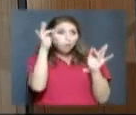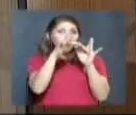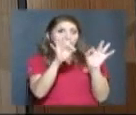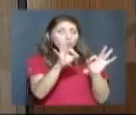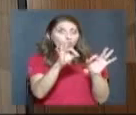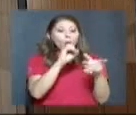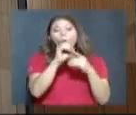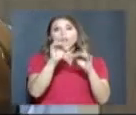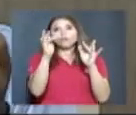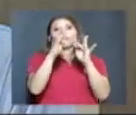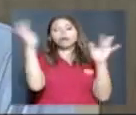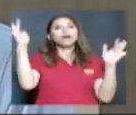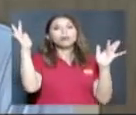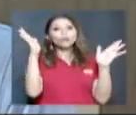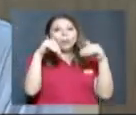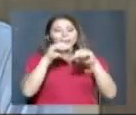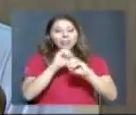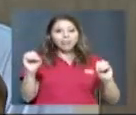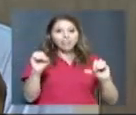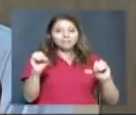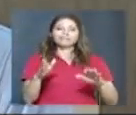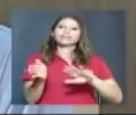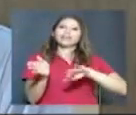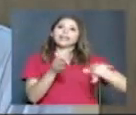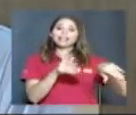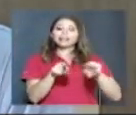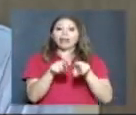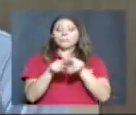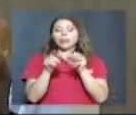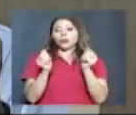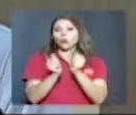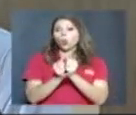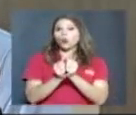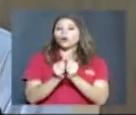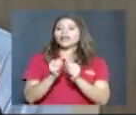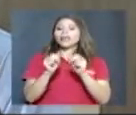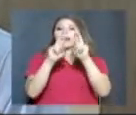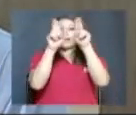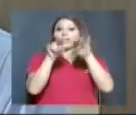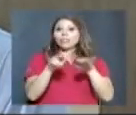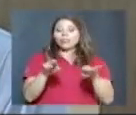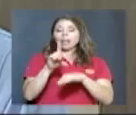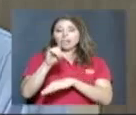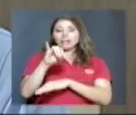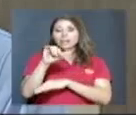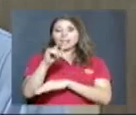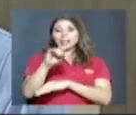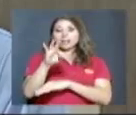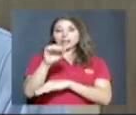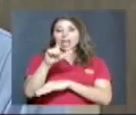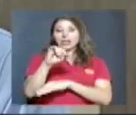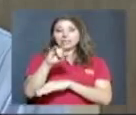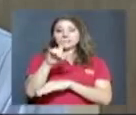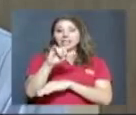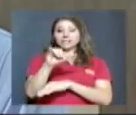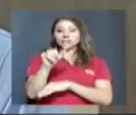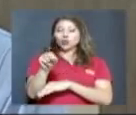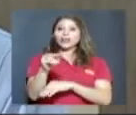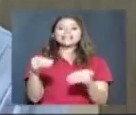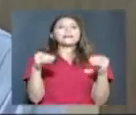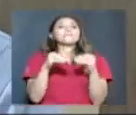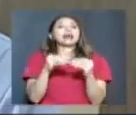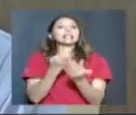¿verdad? El otro asunto acá con la digitalización es que es más económica que la televisión